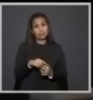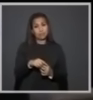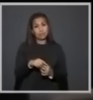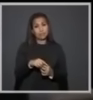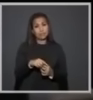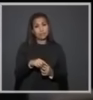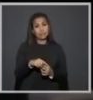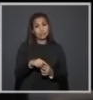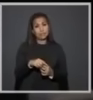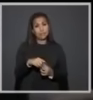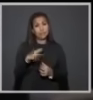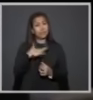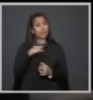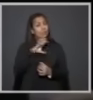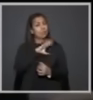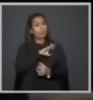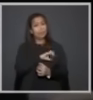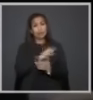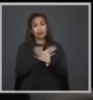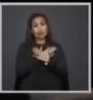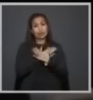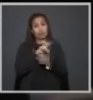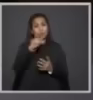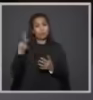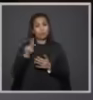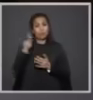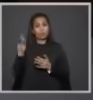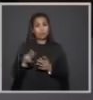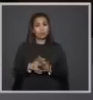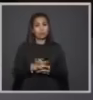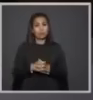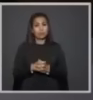mi profundo amor por el pueblo.